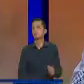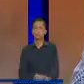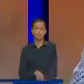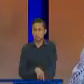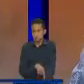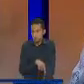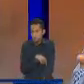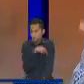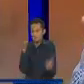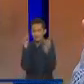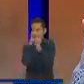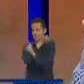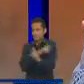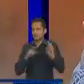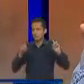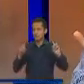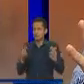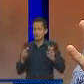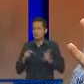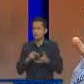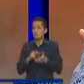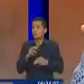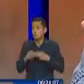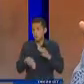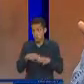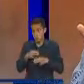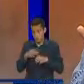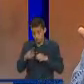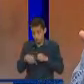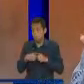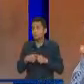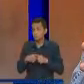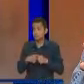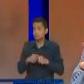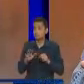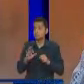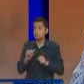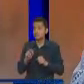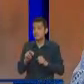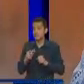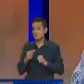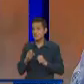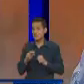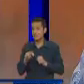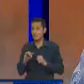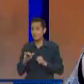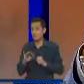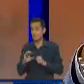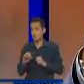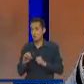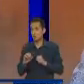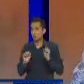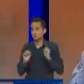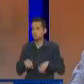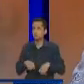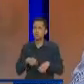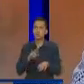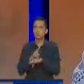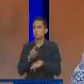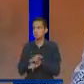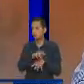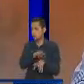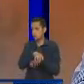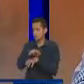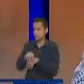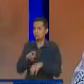complejo ha sido en el mundo que los transgénicos en el uso de agricultura y